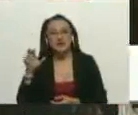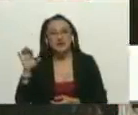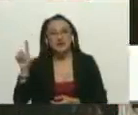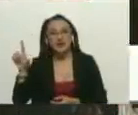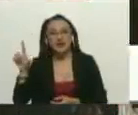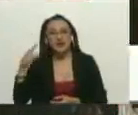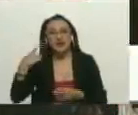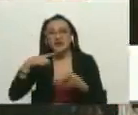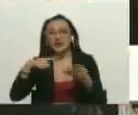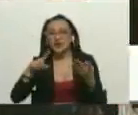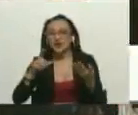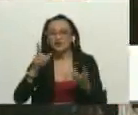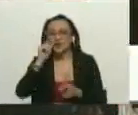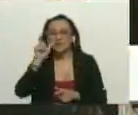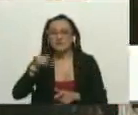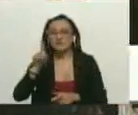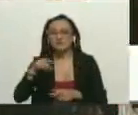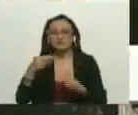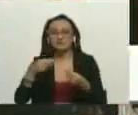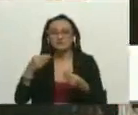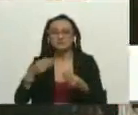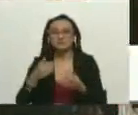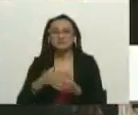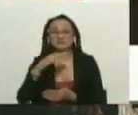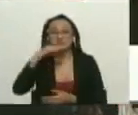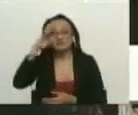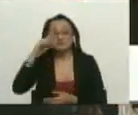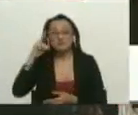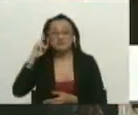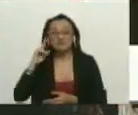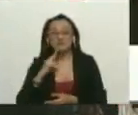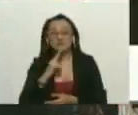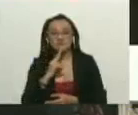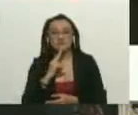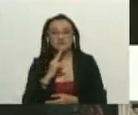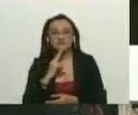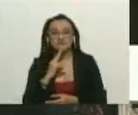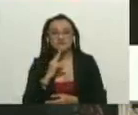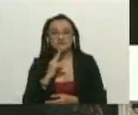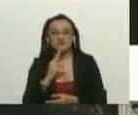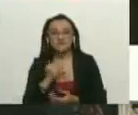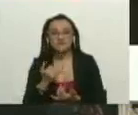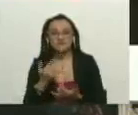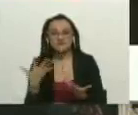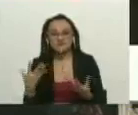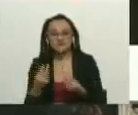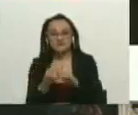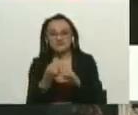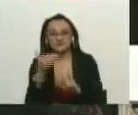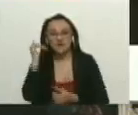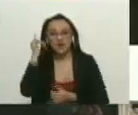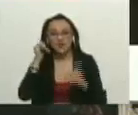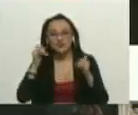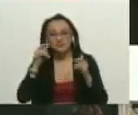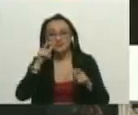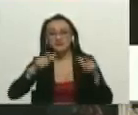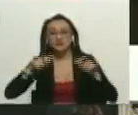Cimarrón Andrés Sote, y lo hizo nuestro padre libertador Simón Bolívar, acompañado de yaracuyanos,